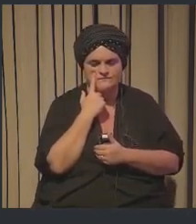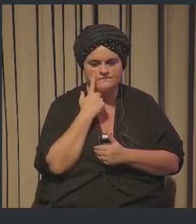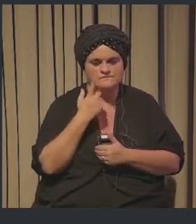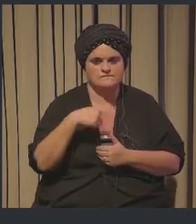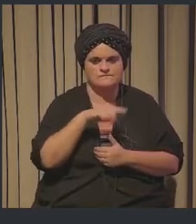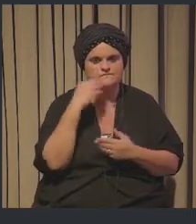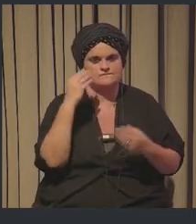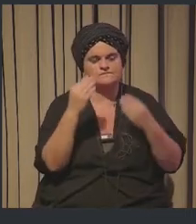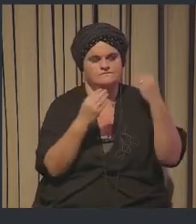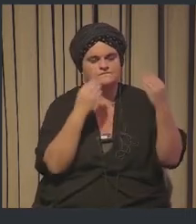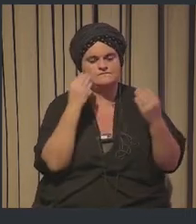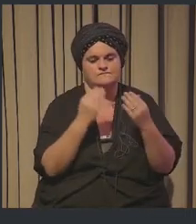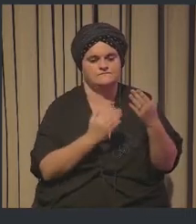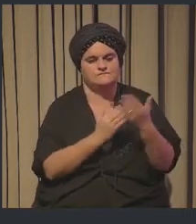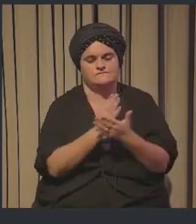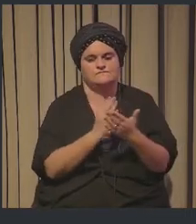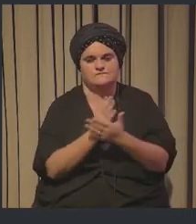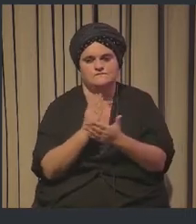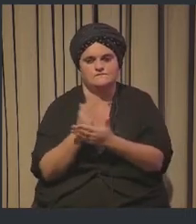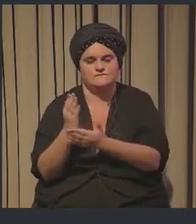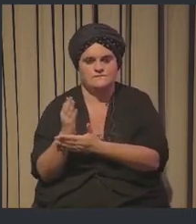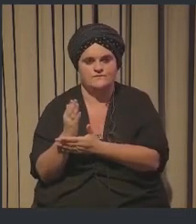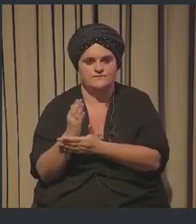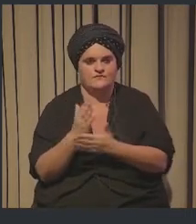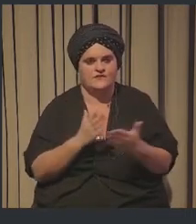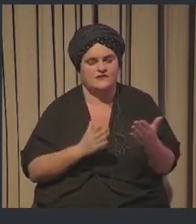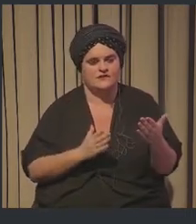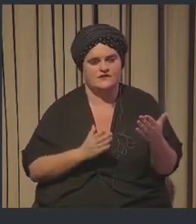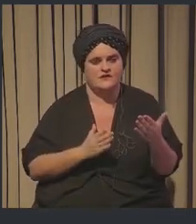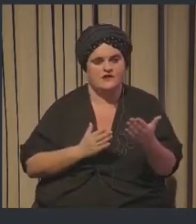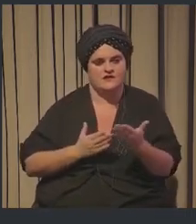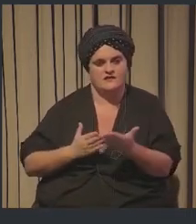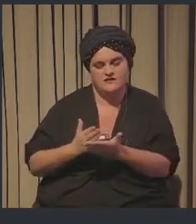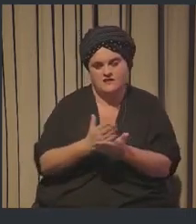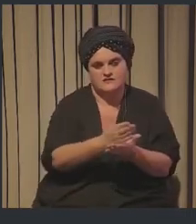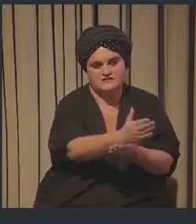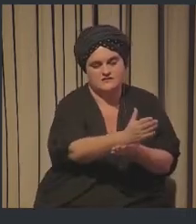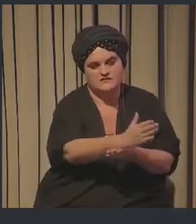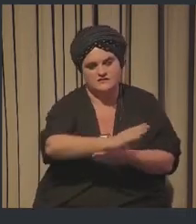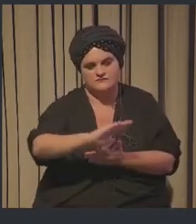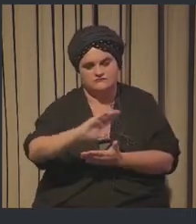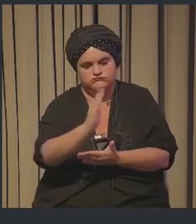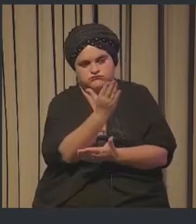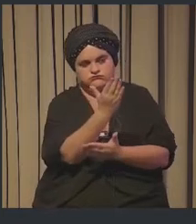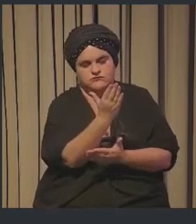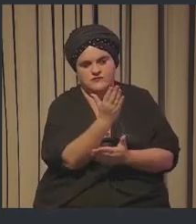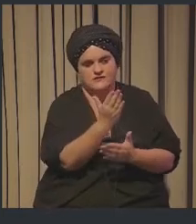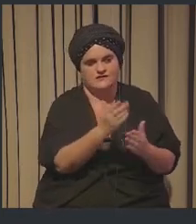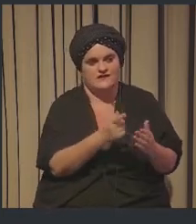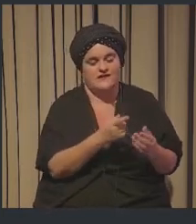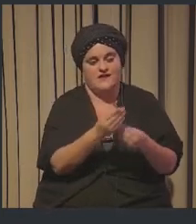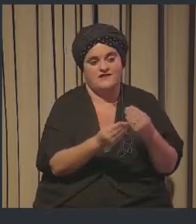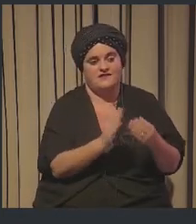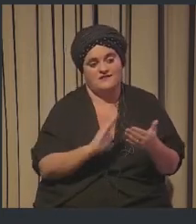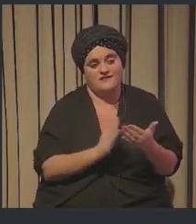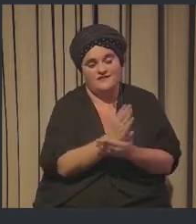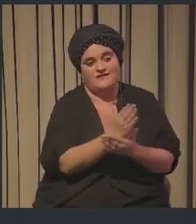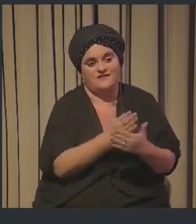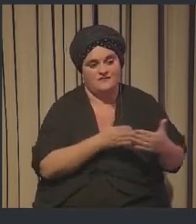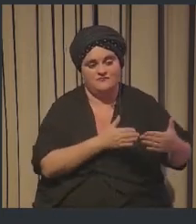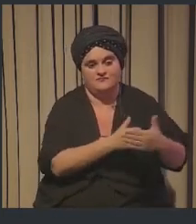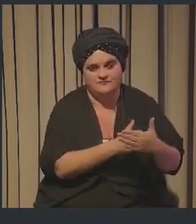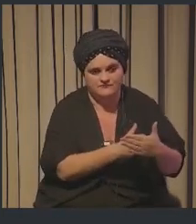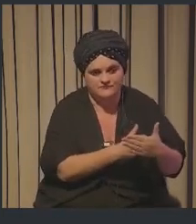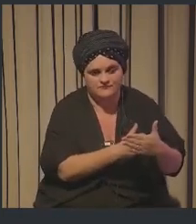Pensamos en las disrupciones que afectan la tendencia y que crean un camino alternativo. Y esta es la imagen de